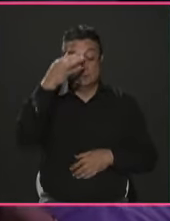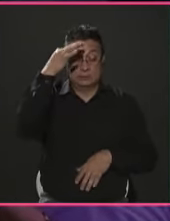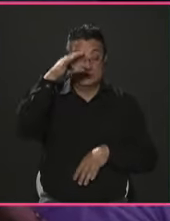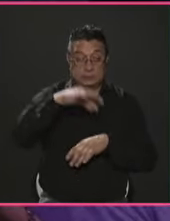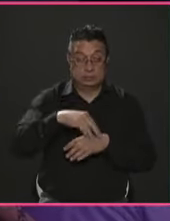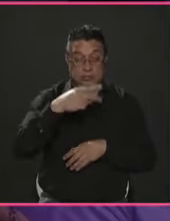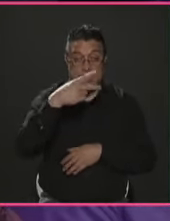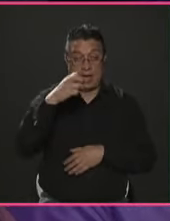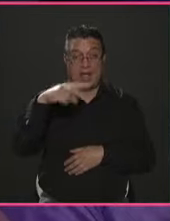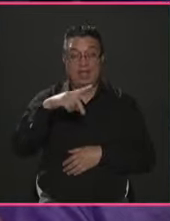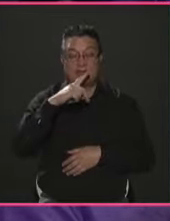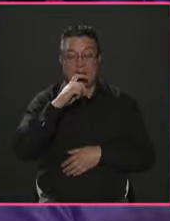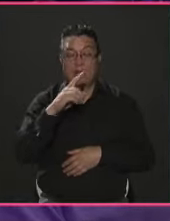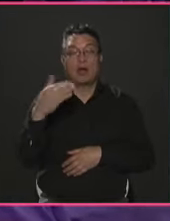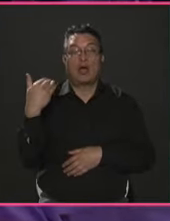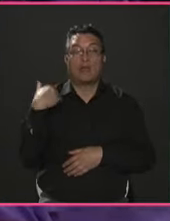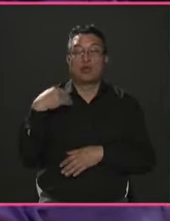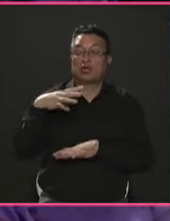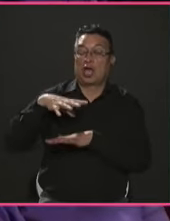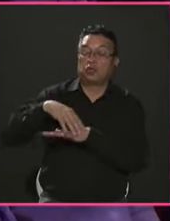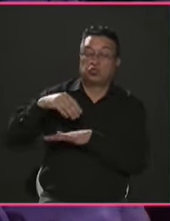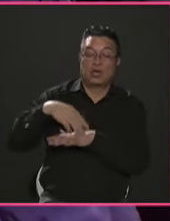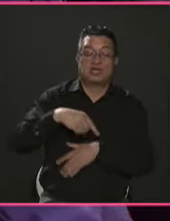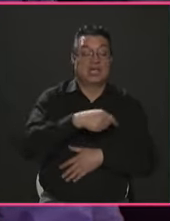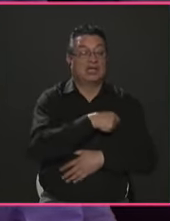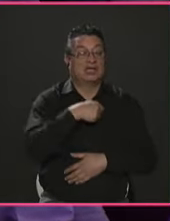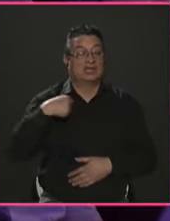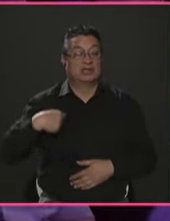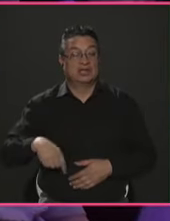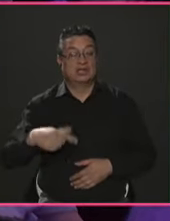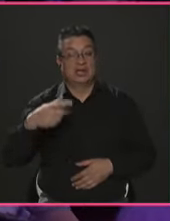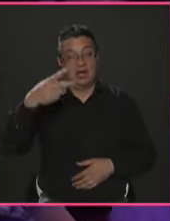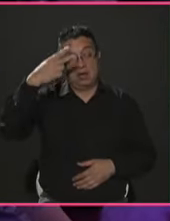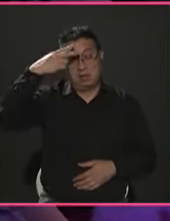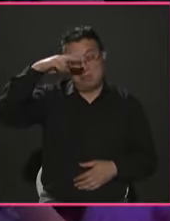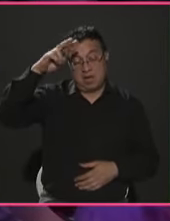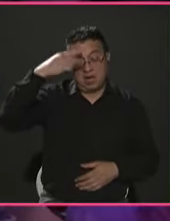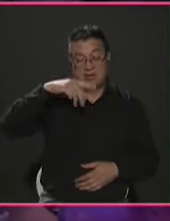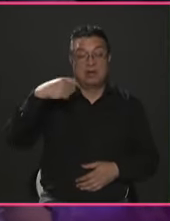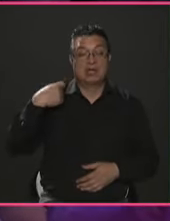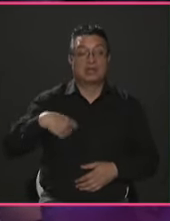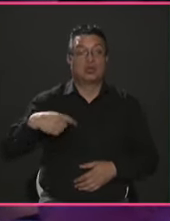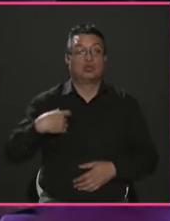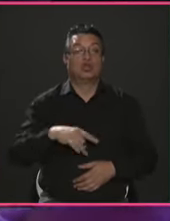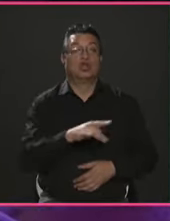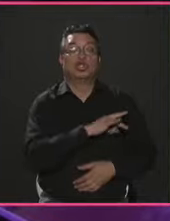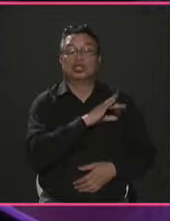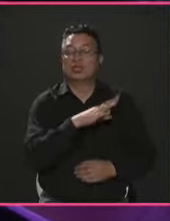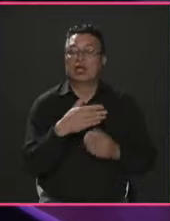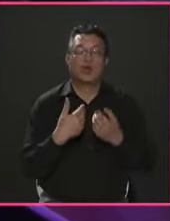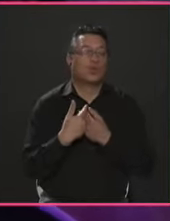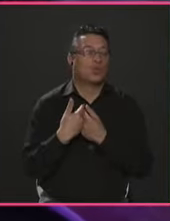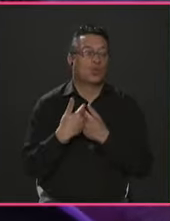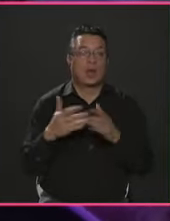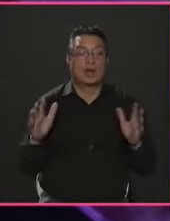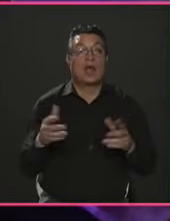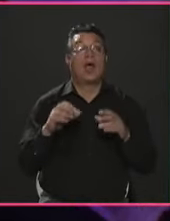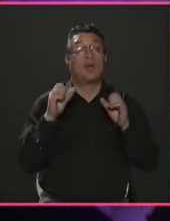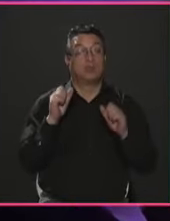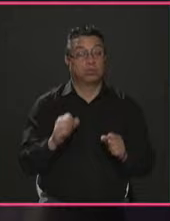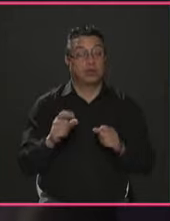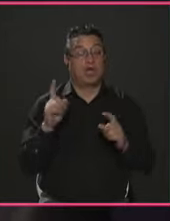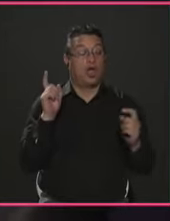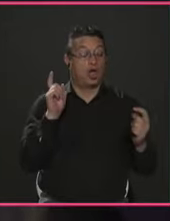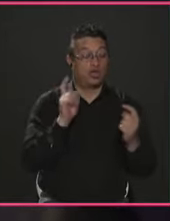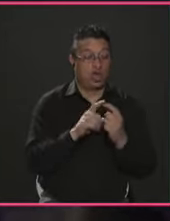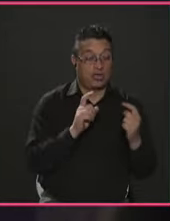hantavirus no importa si está en Suecia o en China o en México o en Estados Unidos o en Chile esto pasa cuando uno entra en